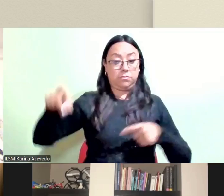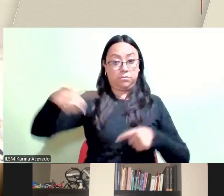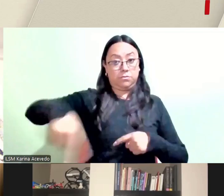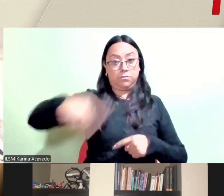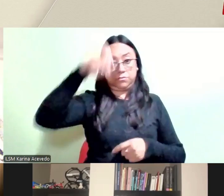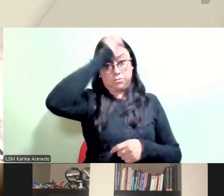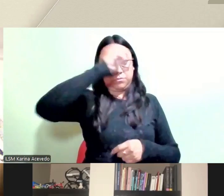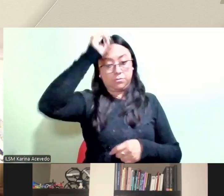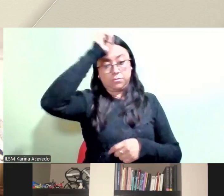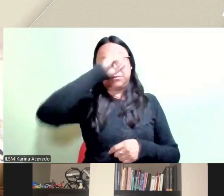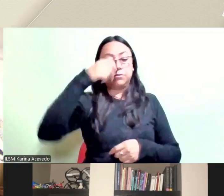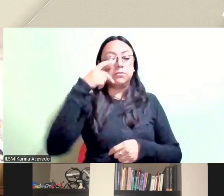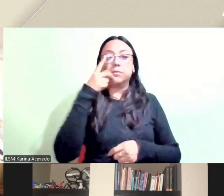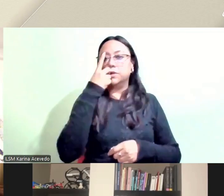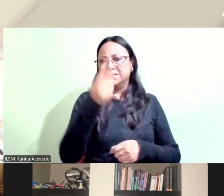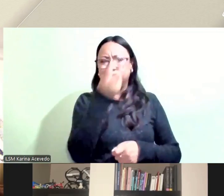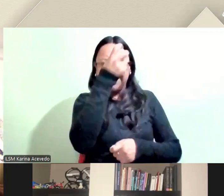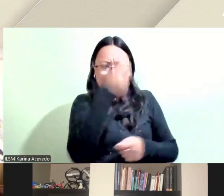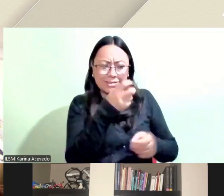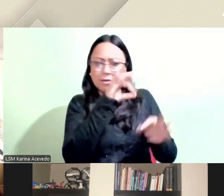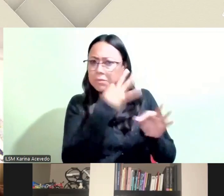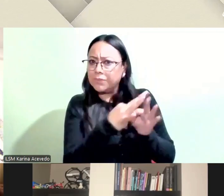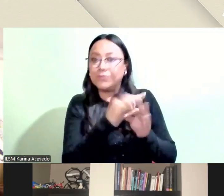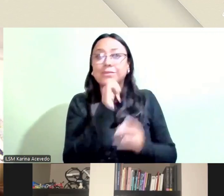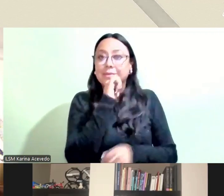correcto y que aparte de todo